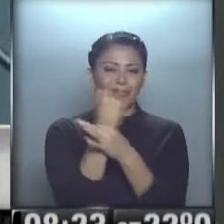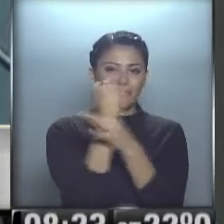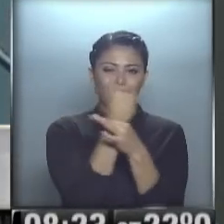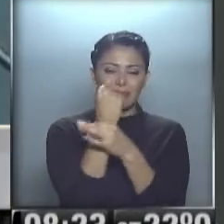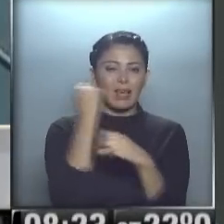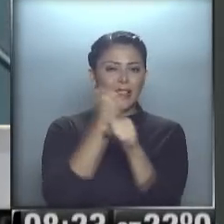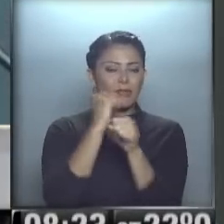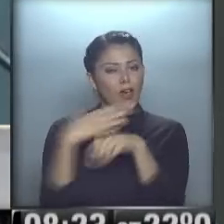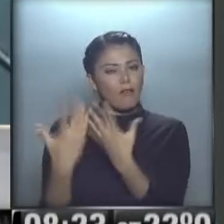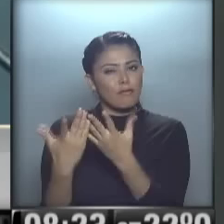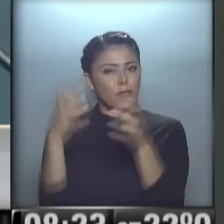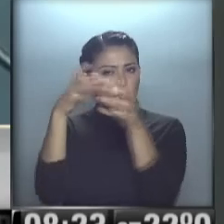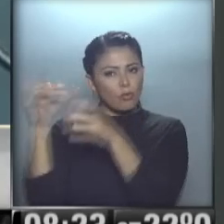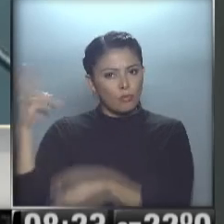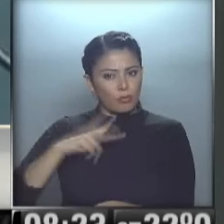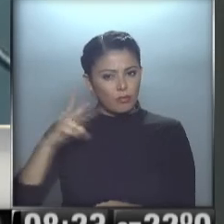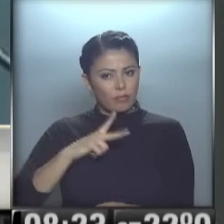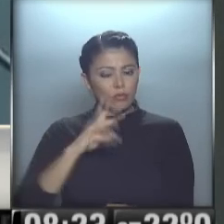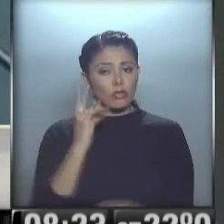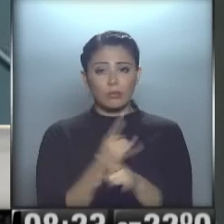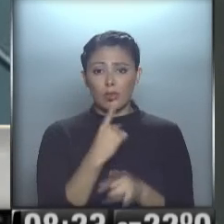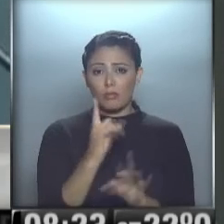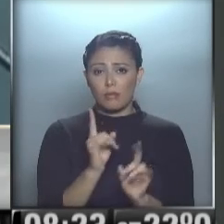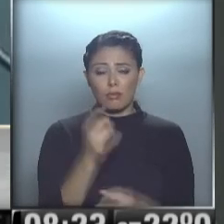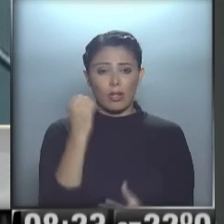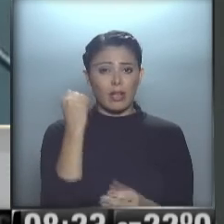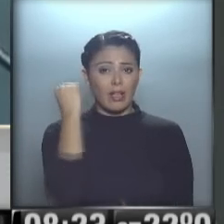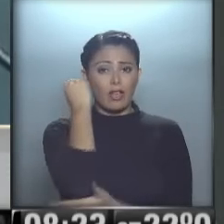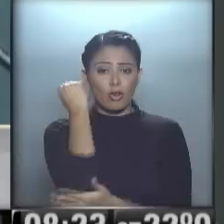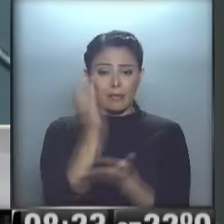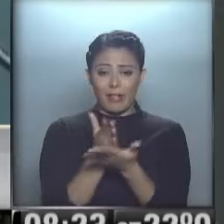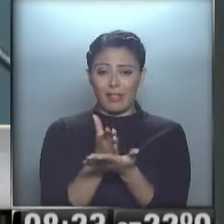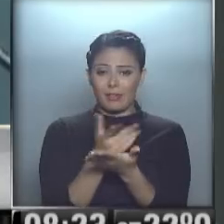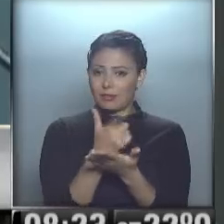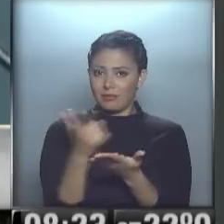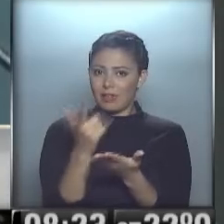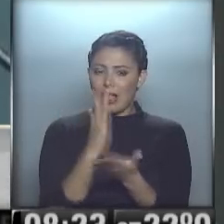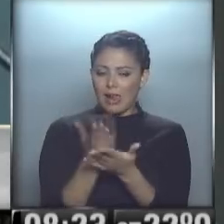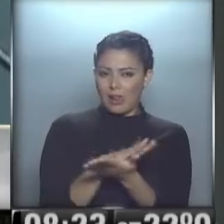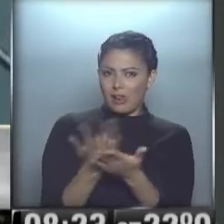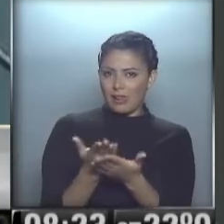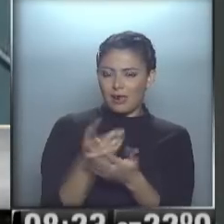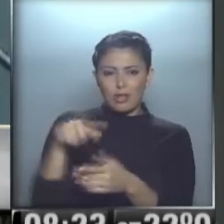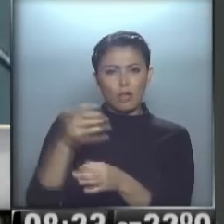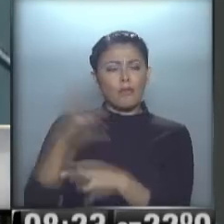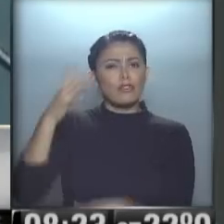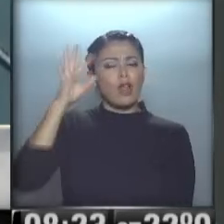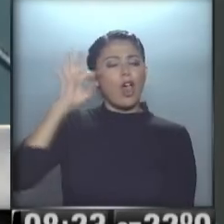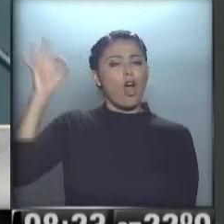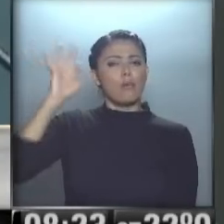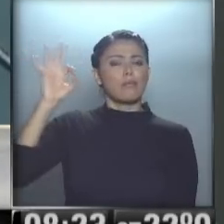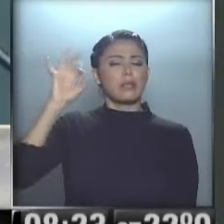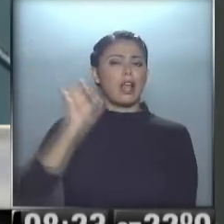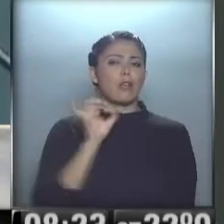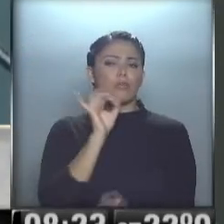opositoras siempre digo exactamente lo mismo los economistas No son neutros no son profesionales que opinan este